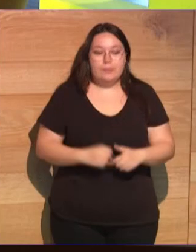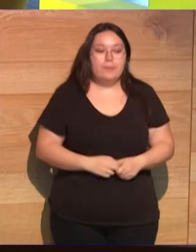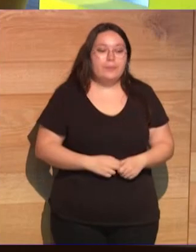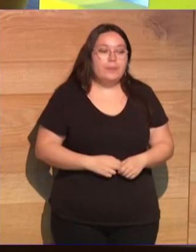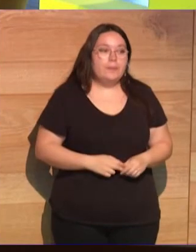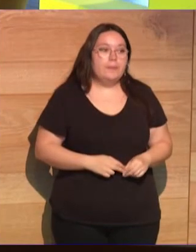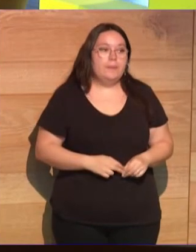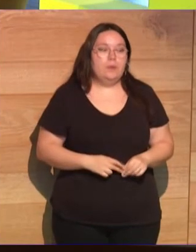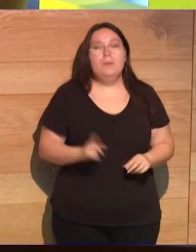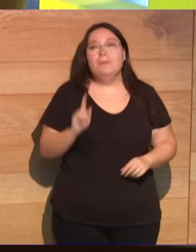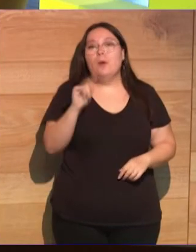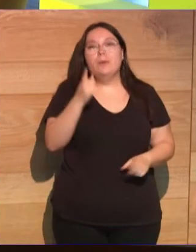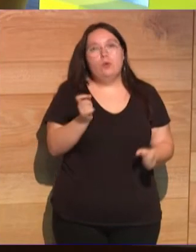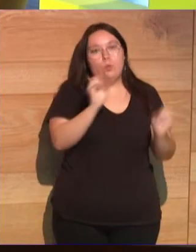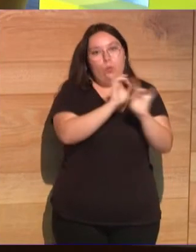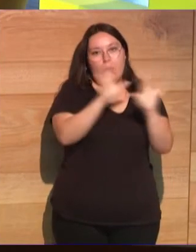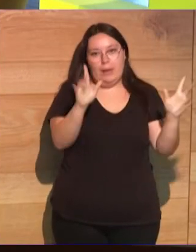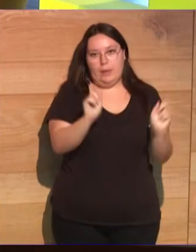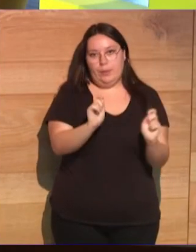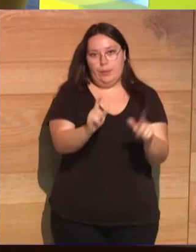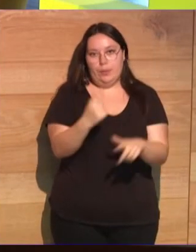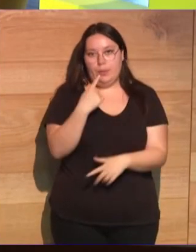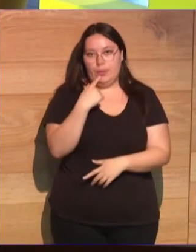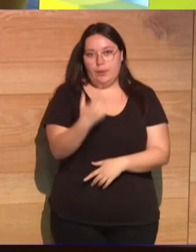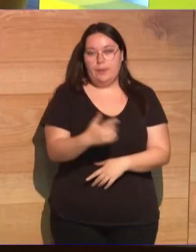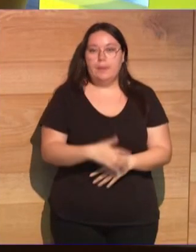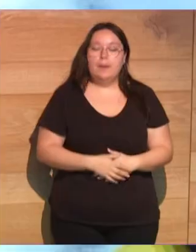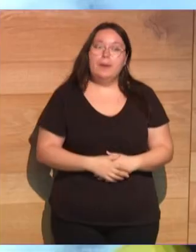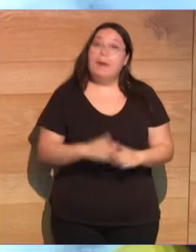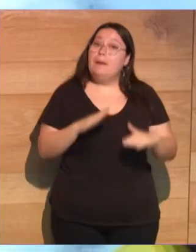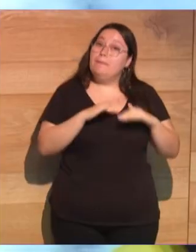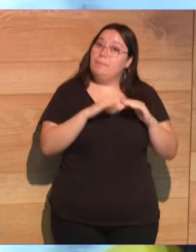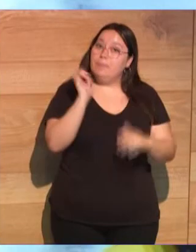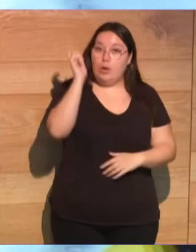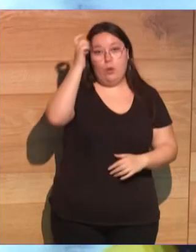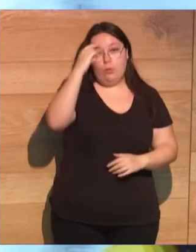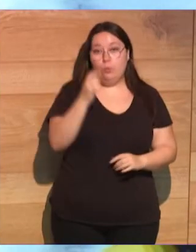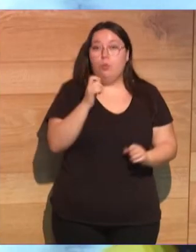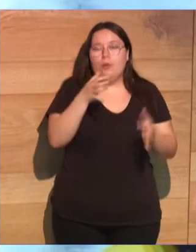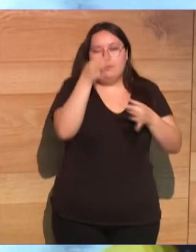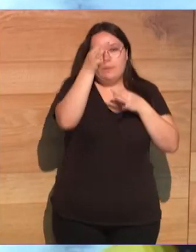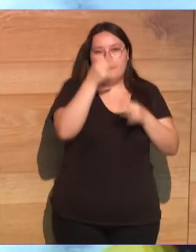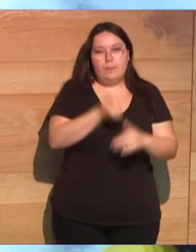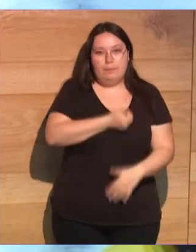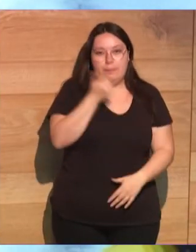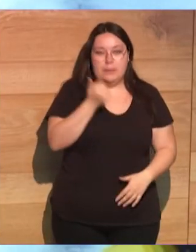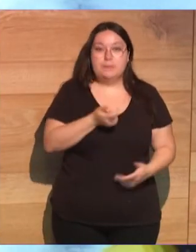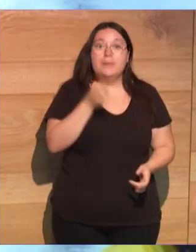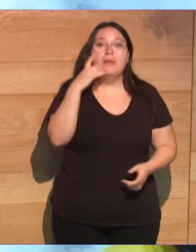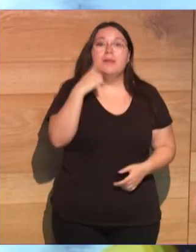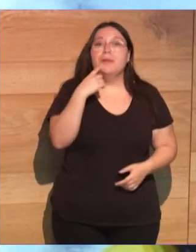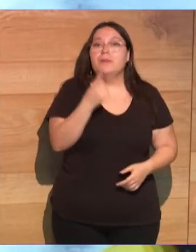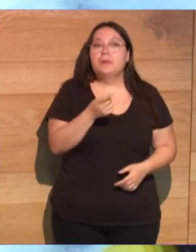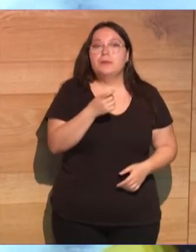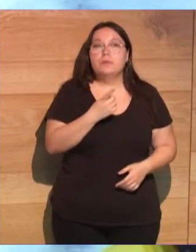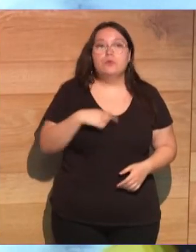Permíteme que haga una aclaración. Para usar los términos de una forma un poco precisa, la idea sería que sería más correcto decir